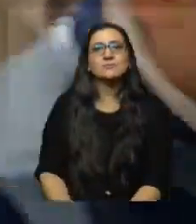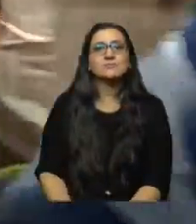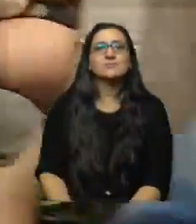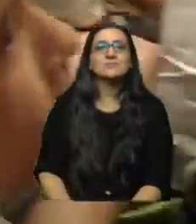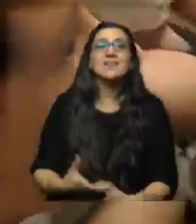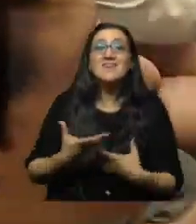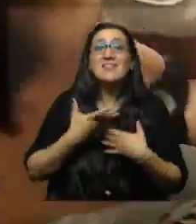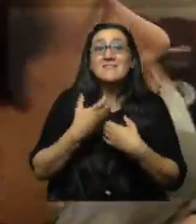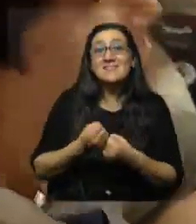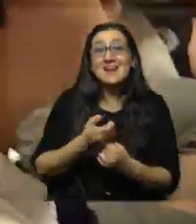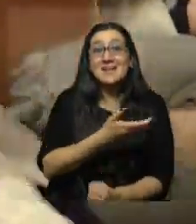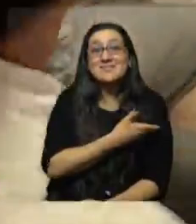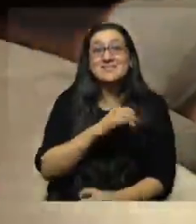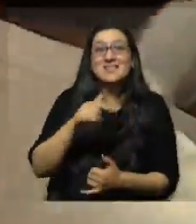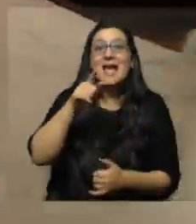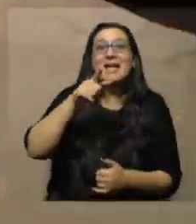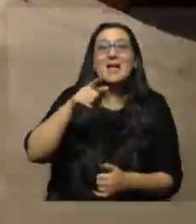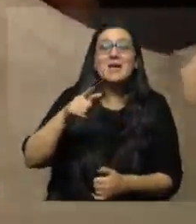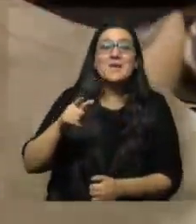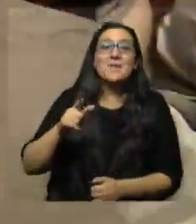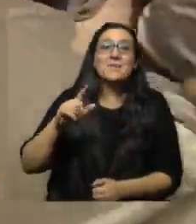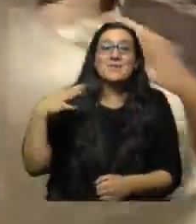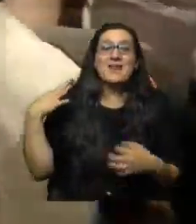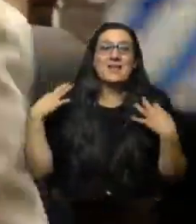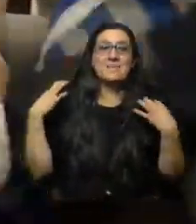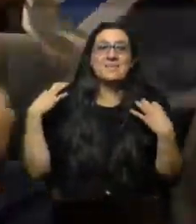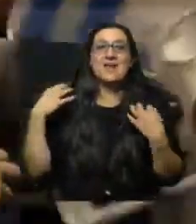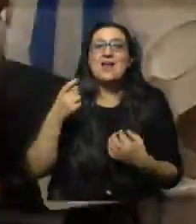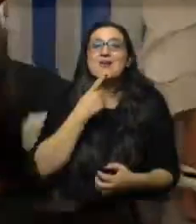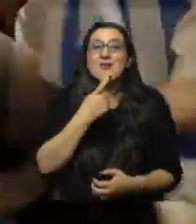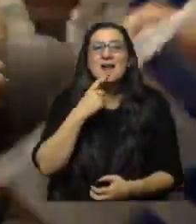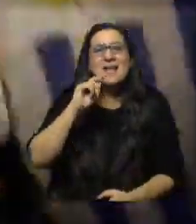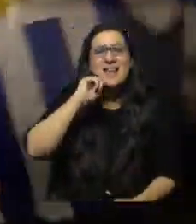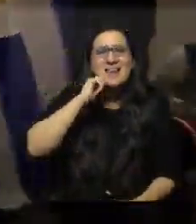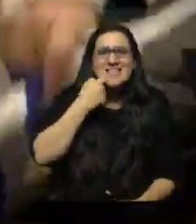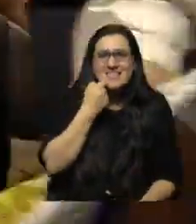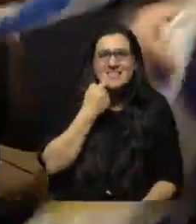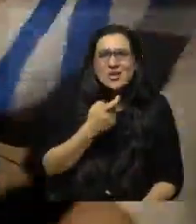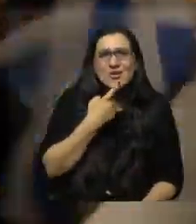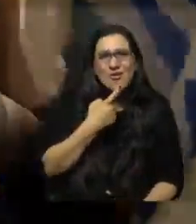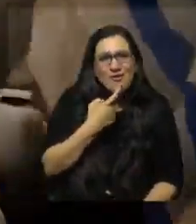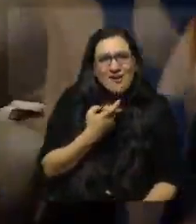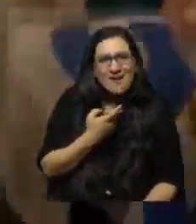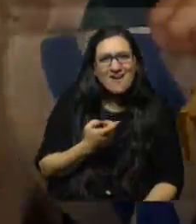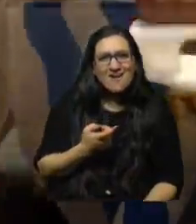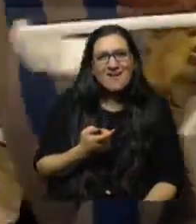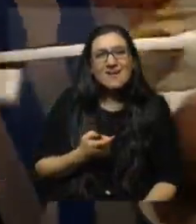van a defender la casaca. Acá veo una chica con la camiseta roja. Bueno, qué linda la camiseta roja, ¿no? Una de las primeras que utilizó Uruguay. Para